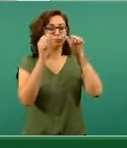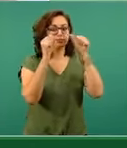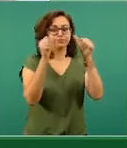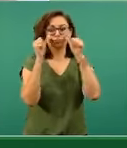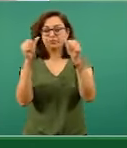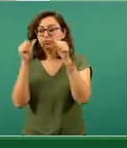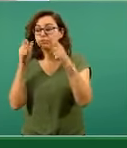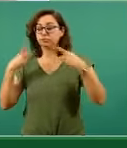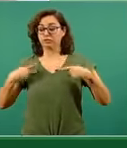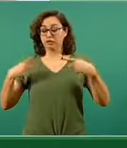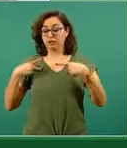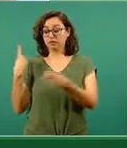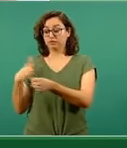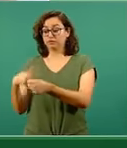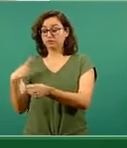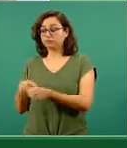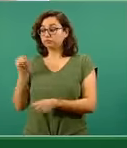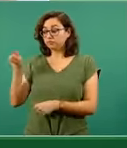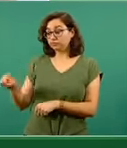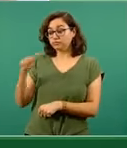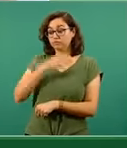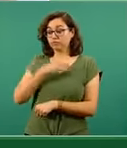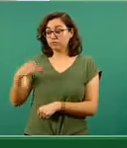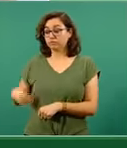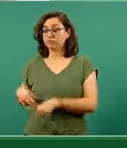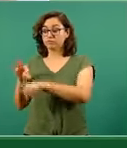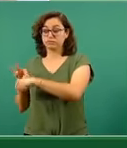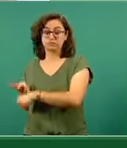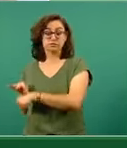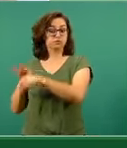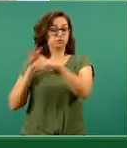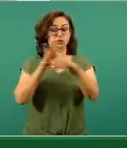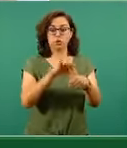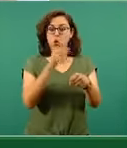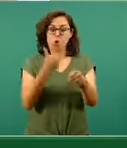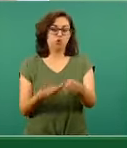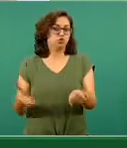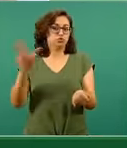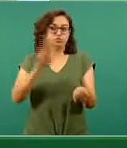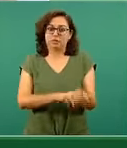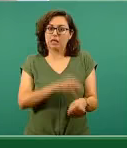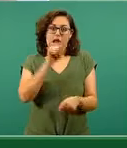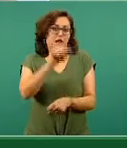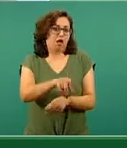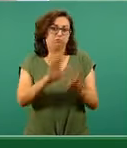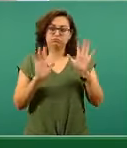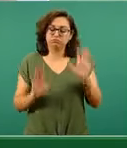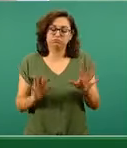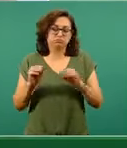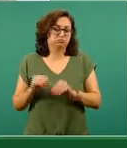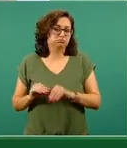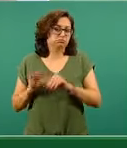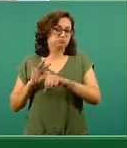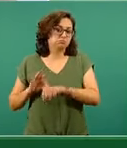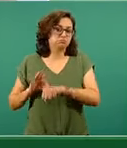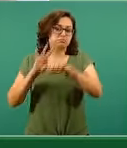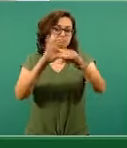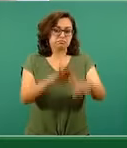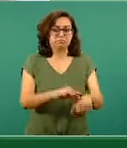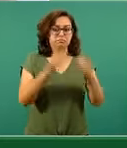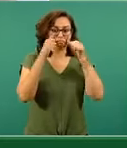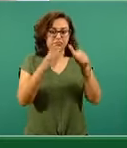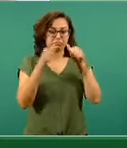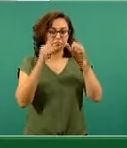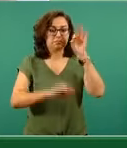paciente desde el municipio donde estuviese al hospital donde tuviéramos los especialistas, el equipo y la infraestructura necesaria